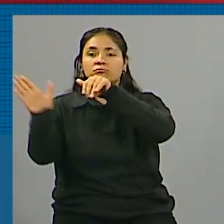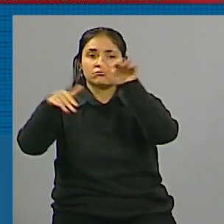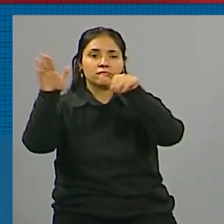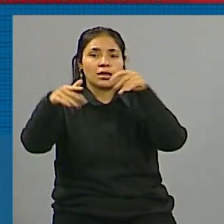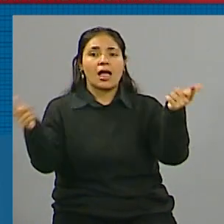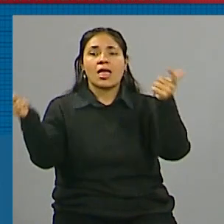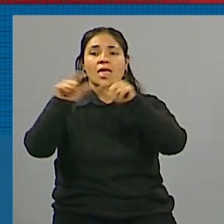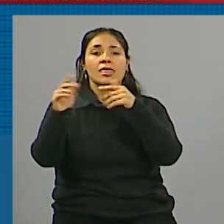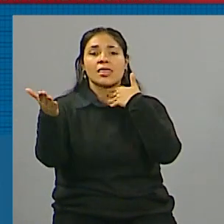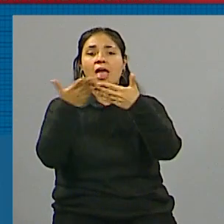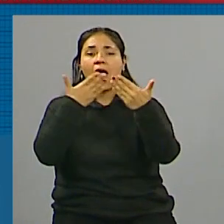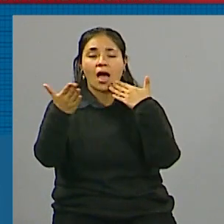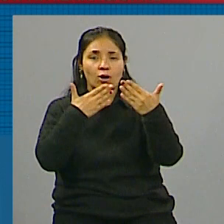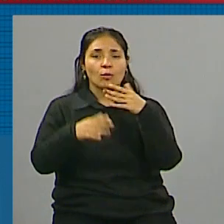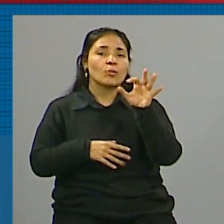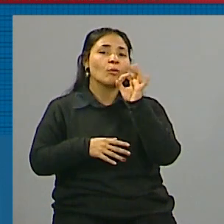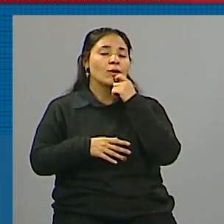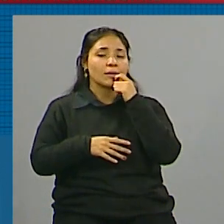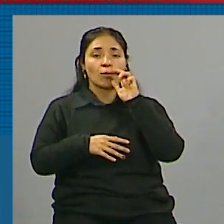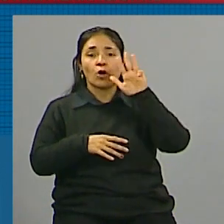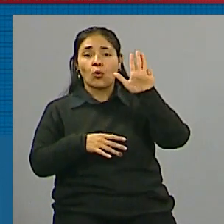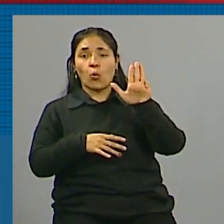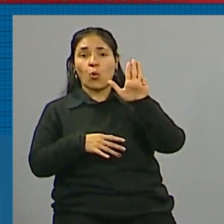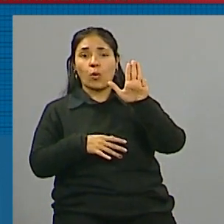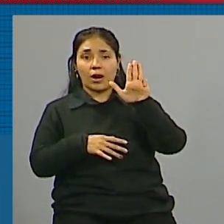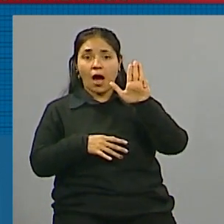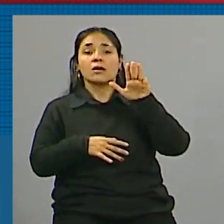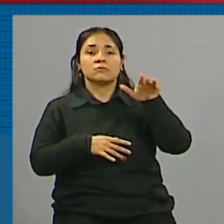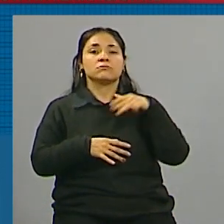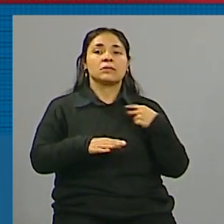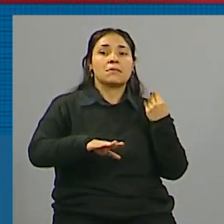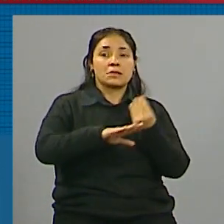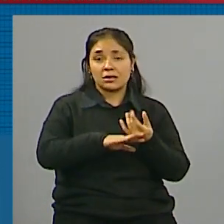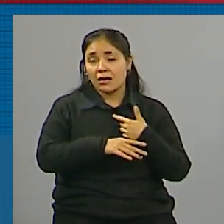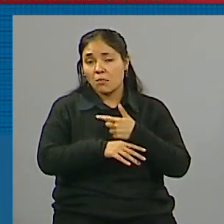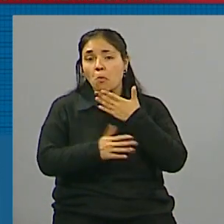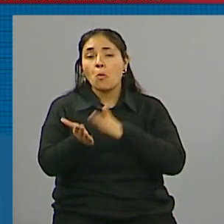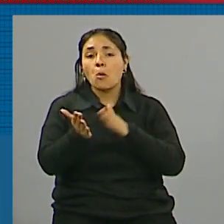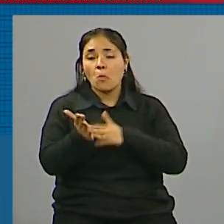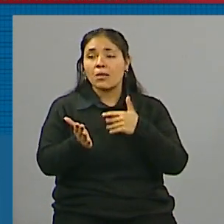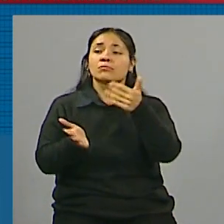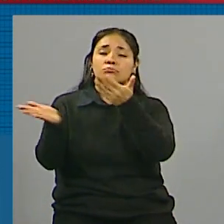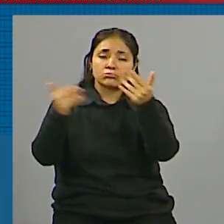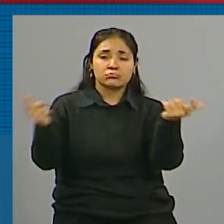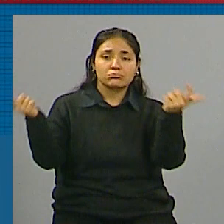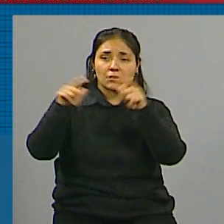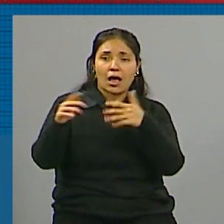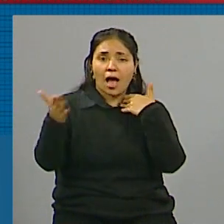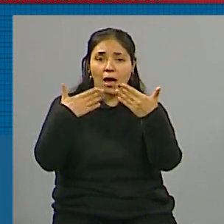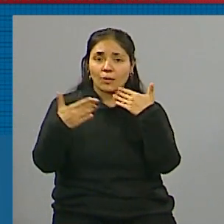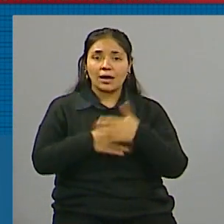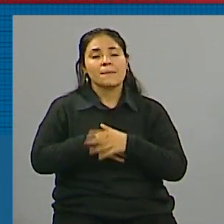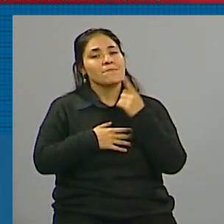referencia el propio Lula da Silva, tratando de representar a distintos actores, pero la realidad es que digamos, el marco global es